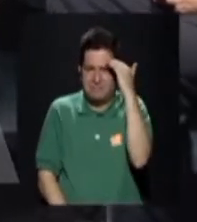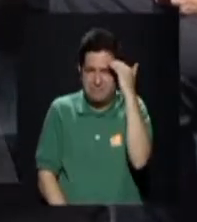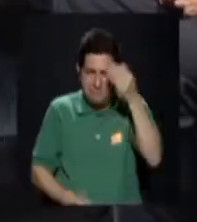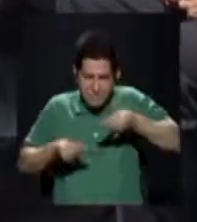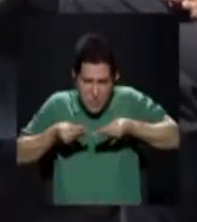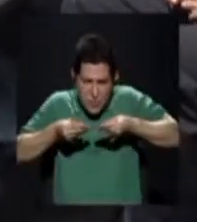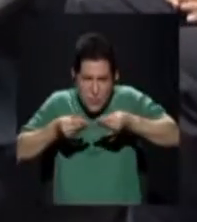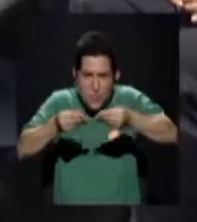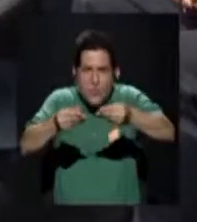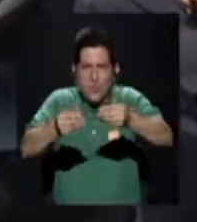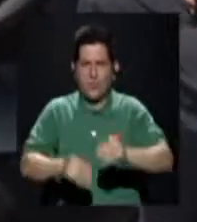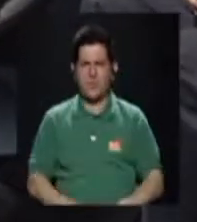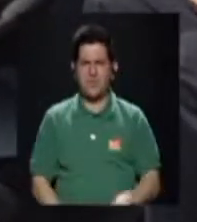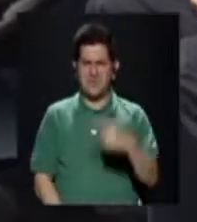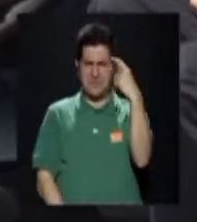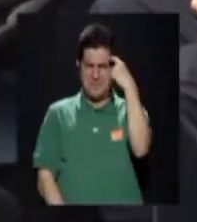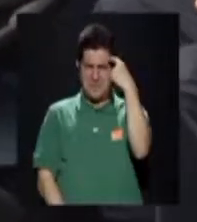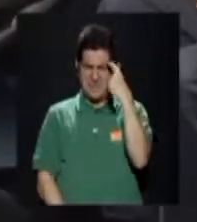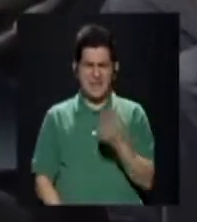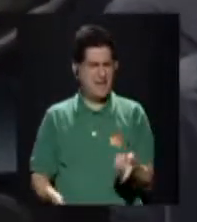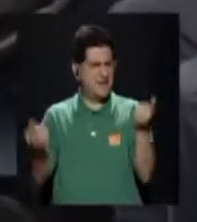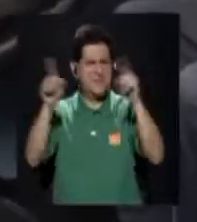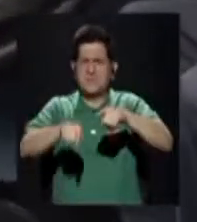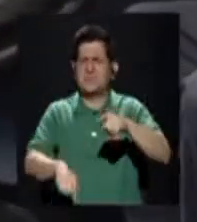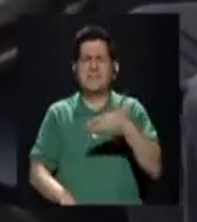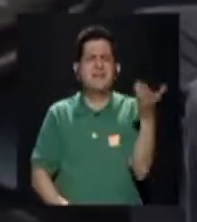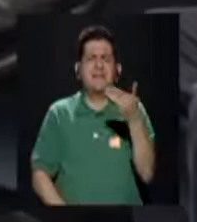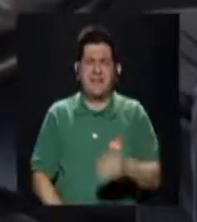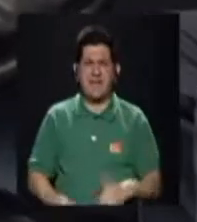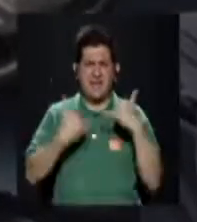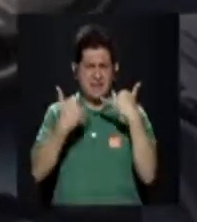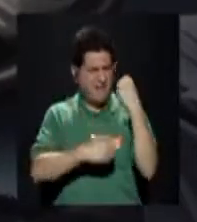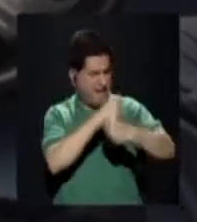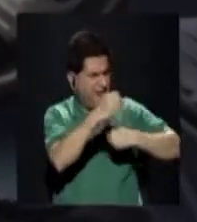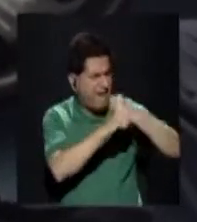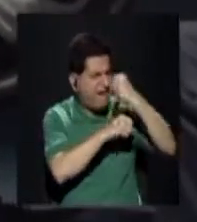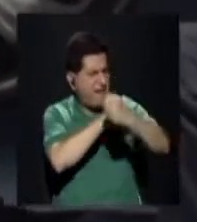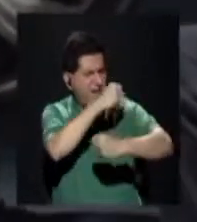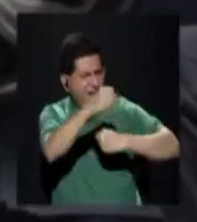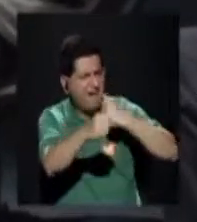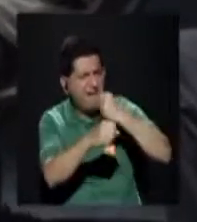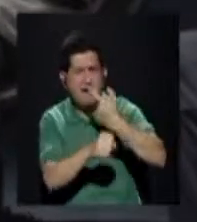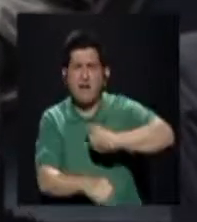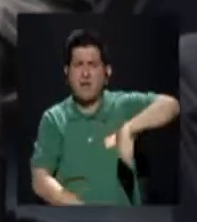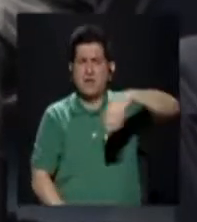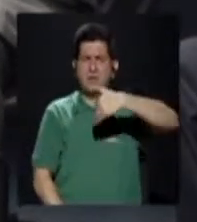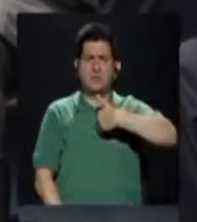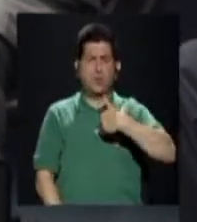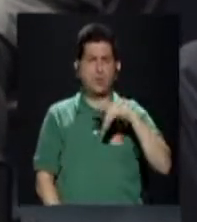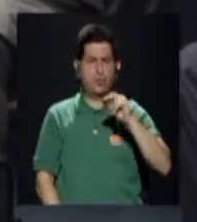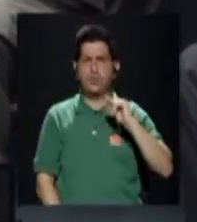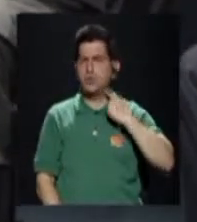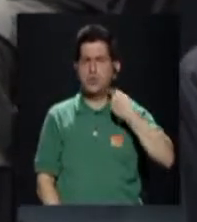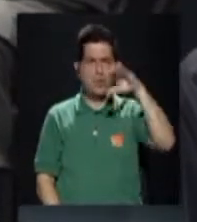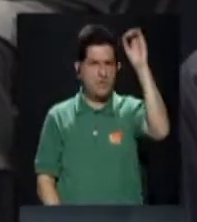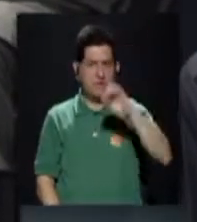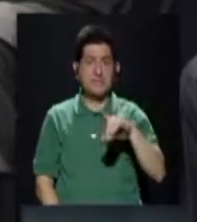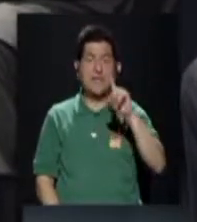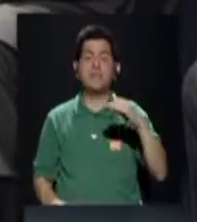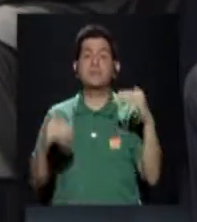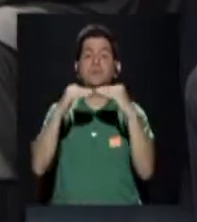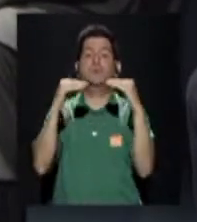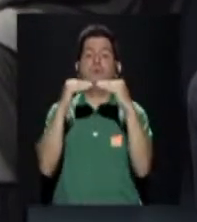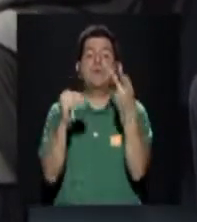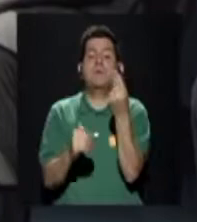uno lo que podría pensar es, bueno, ¿qué es lo que ha pasado a lo largo de varios años que hace que nosotros tengamos no una inflación, sino un nivel de precios